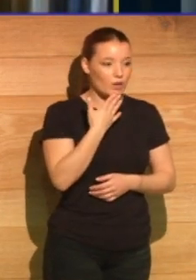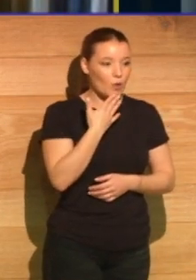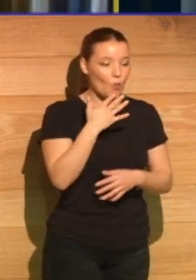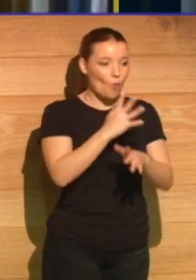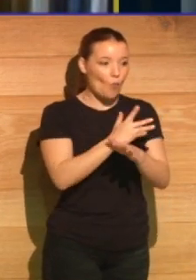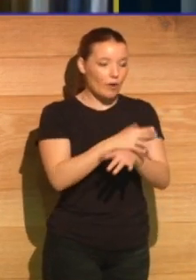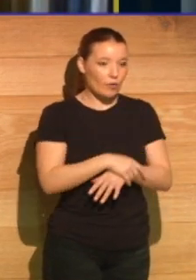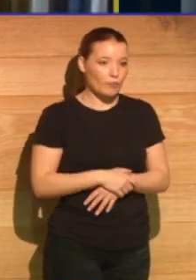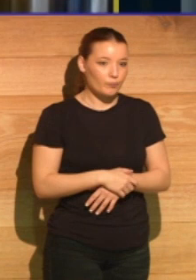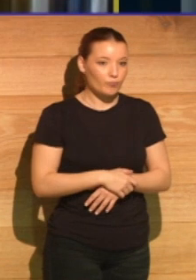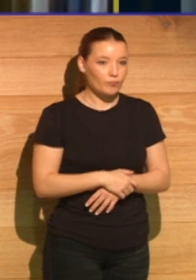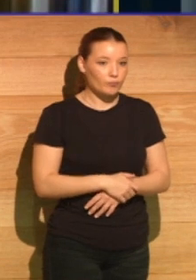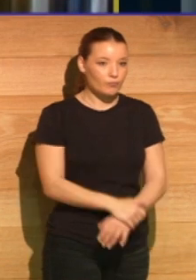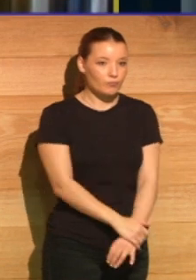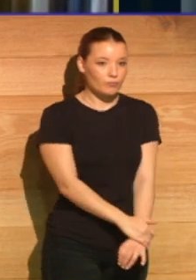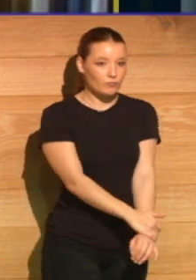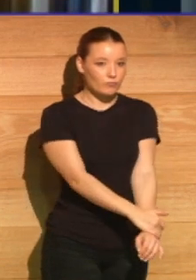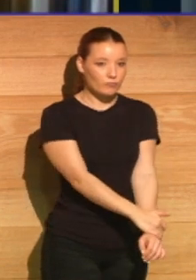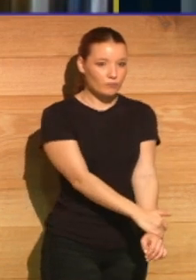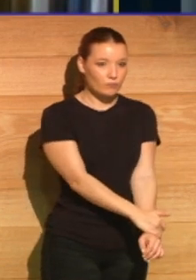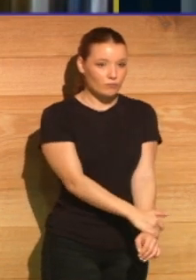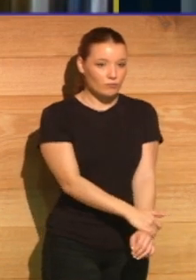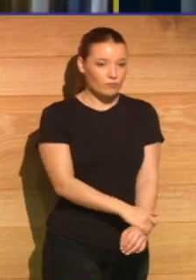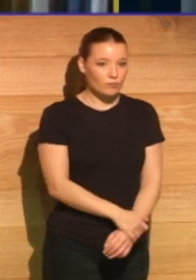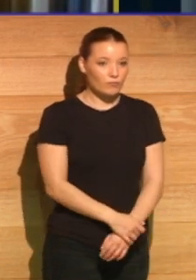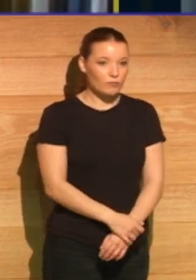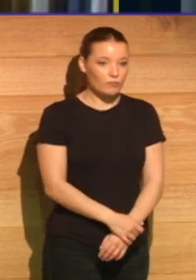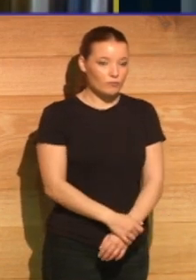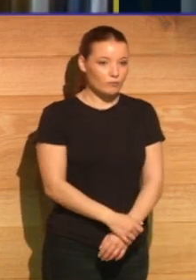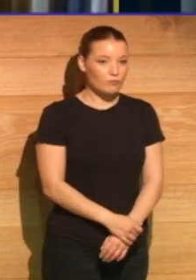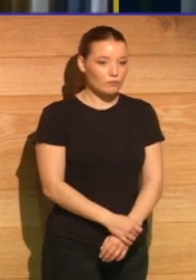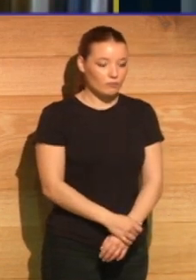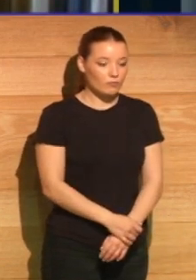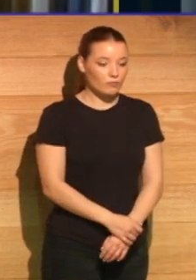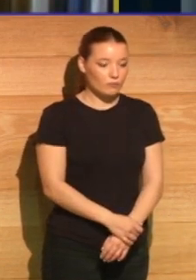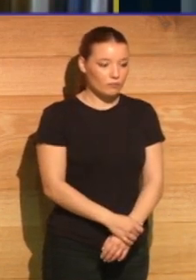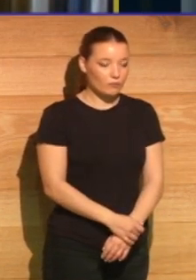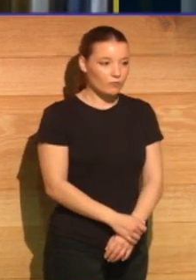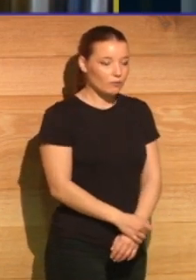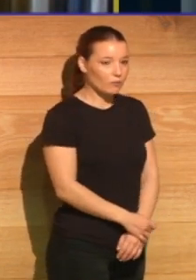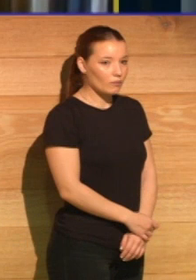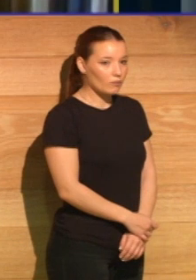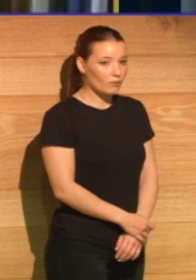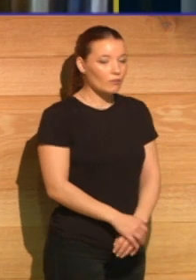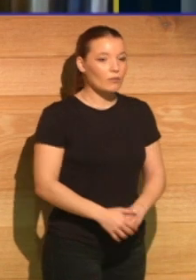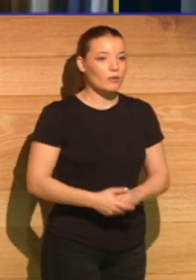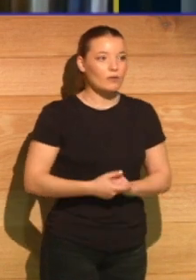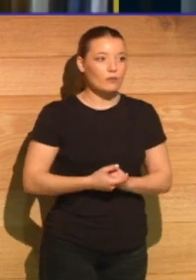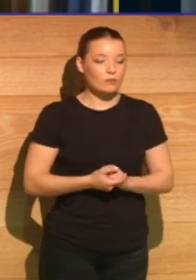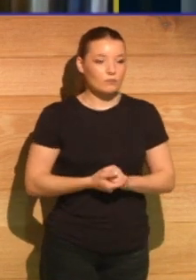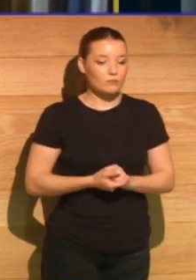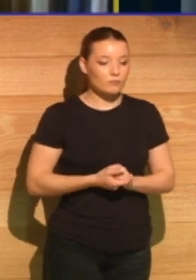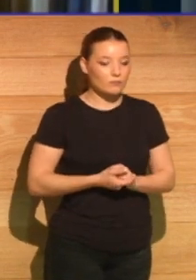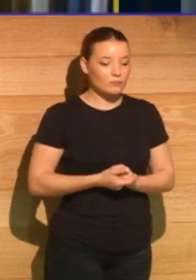pues tendría, si es una composición poética, formalmente se parece al haiku,